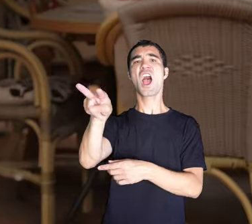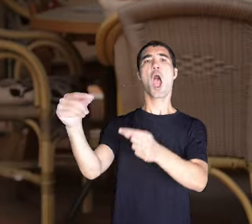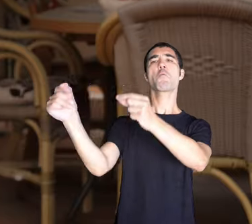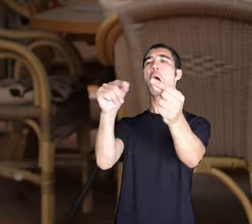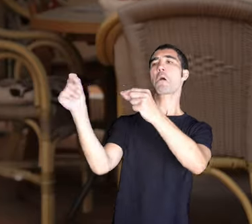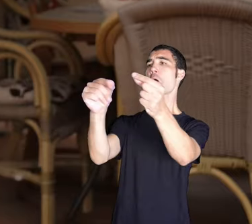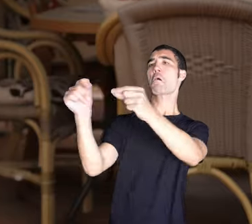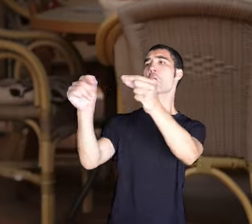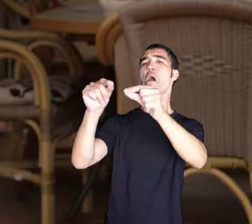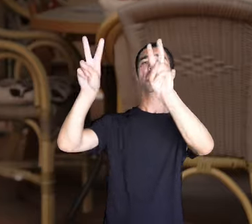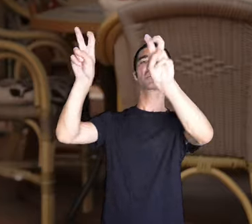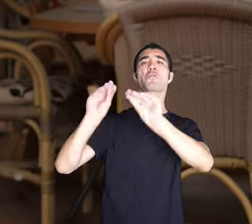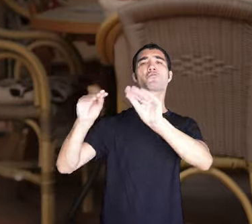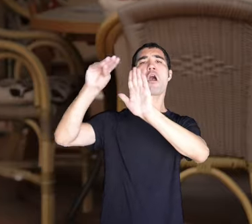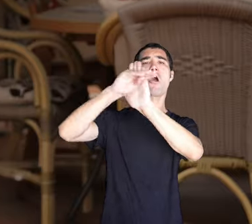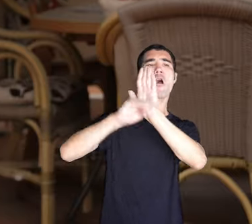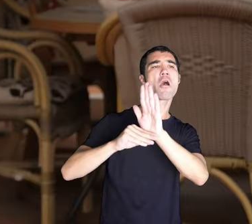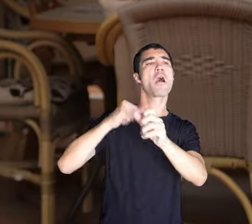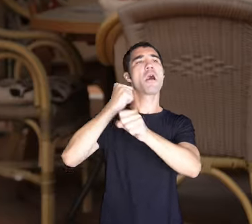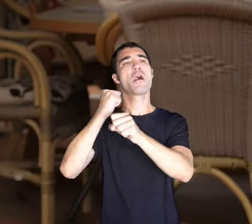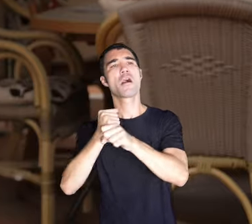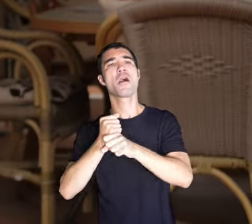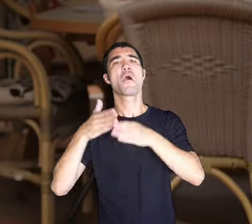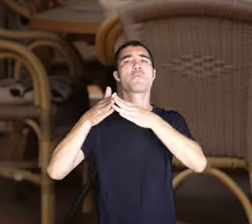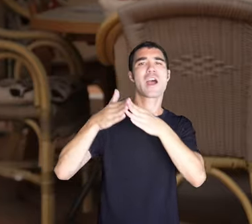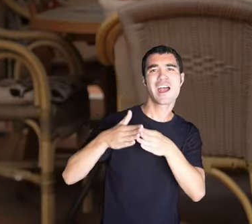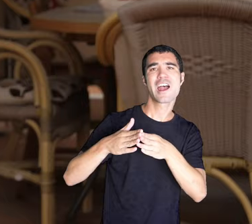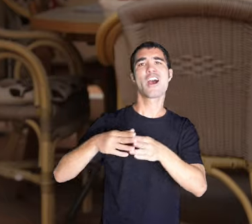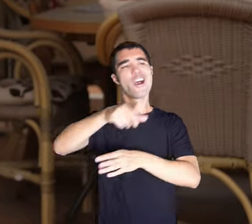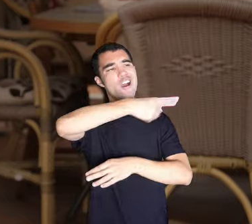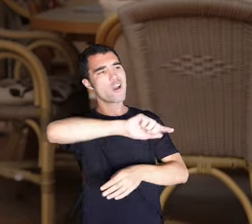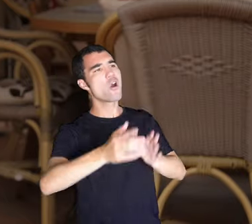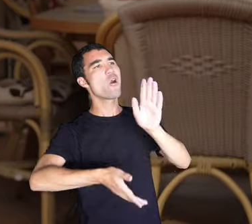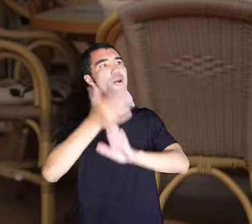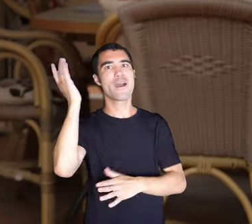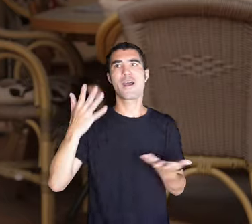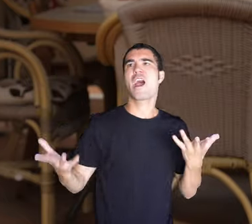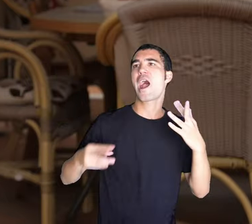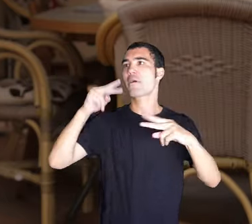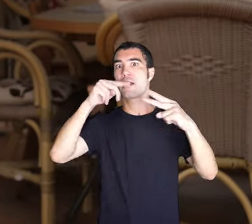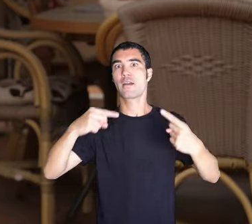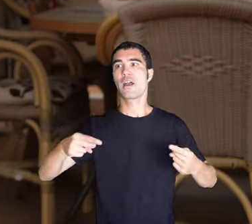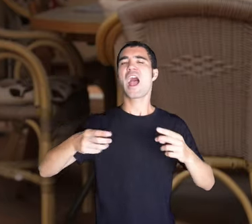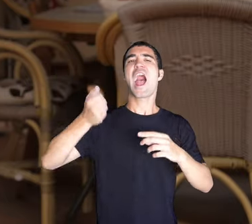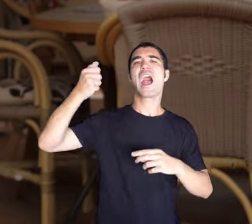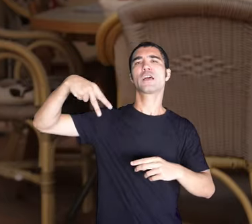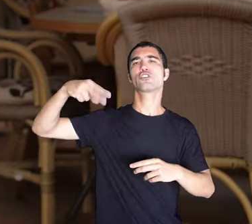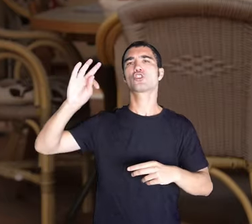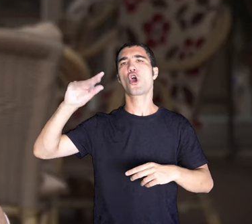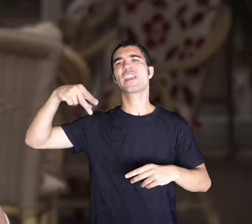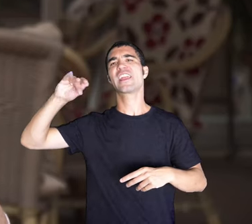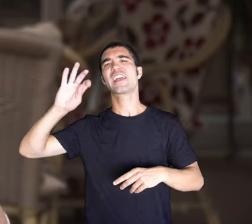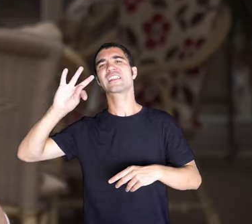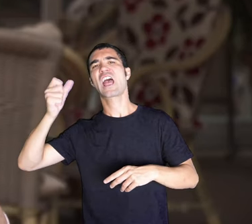discutiendo y discutiendo de las condiciones, y cuando se llevaban, los otros se llevaban la joven Antonieta en